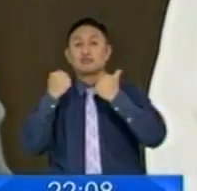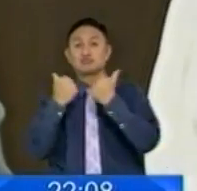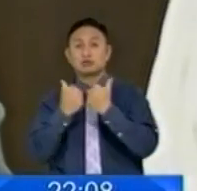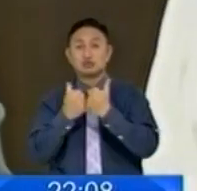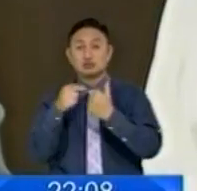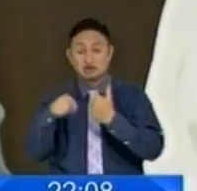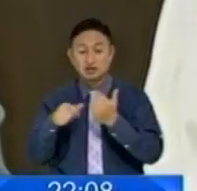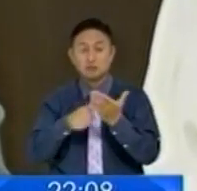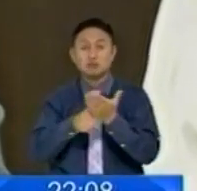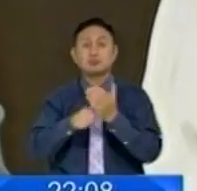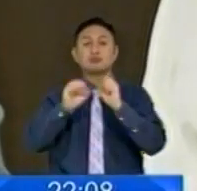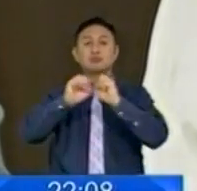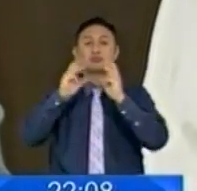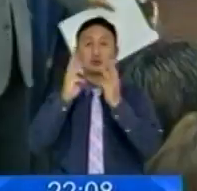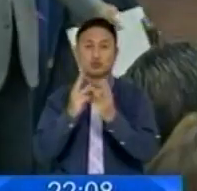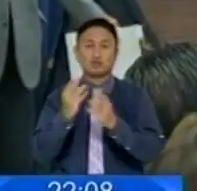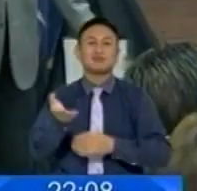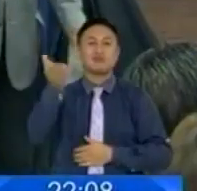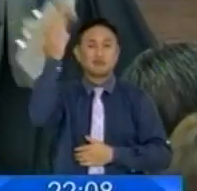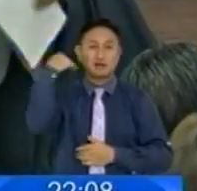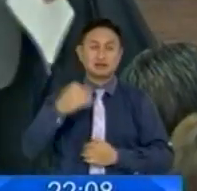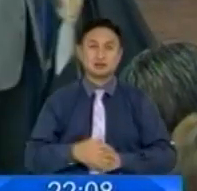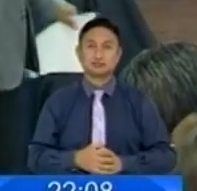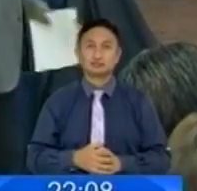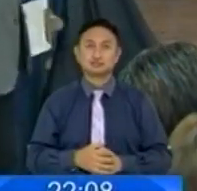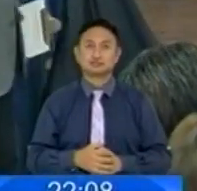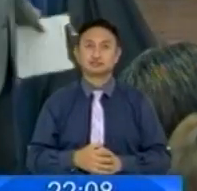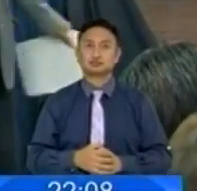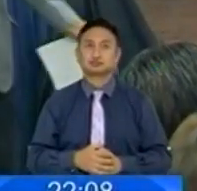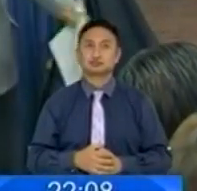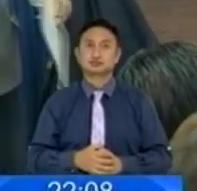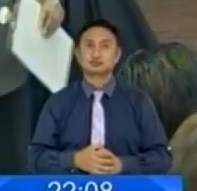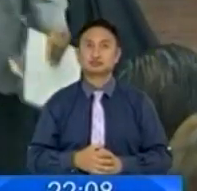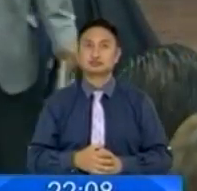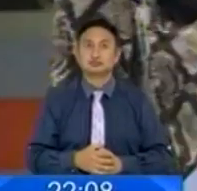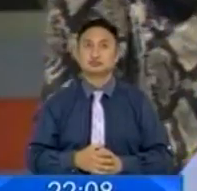ministra de Inclusión Económica y Social. Informó Héctor Romero.